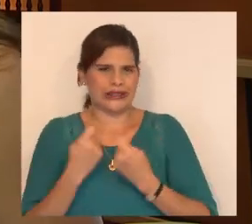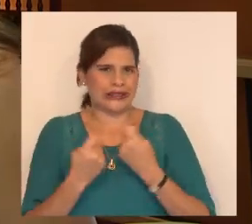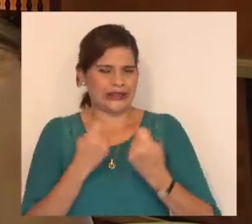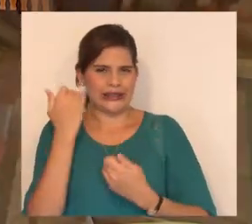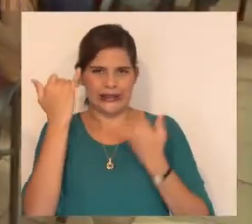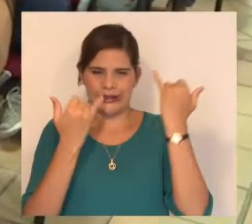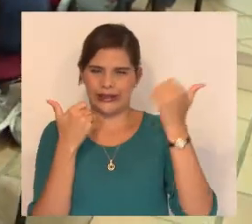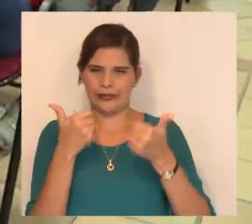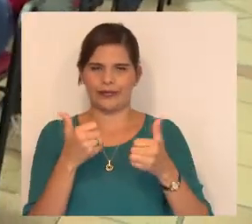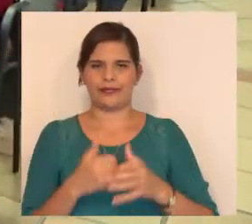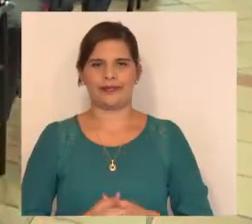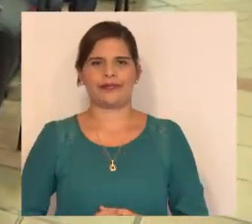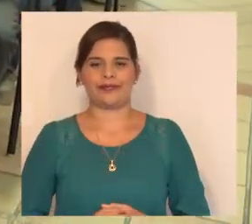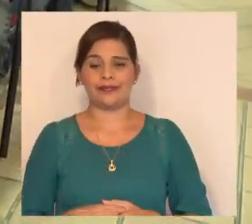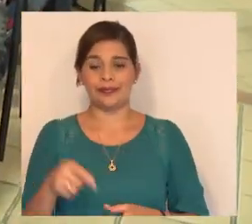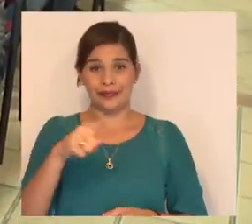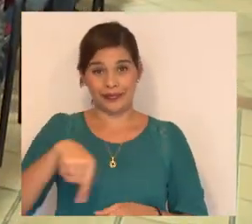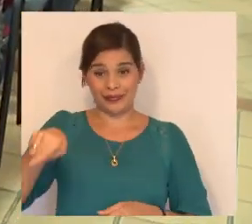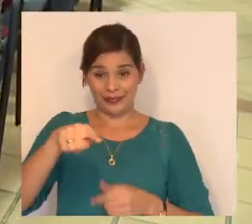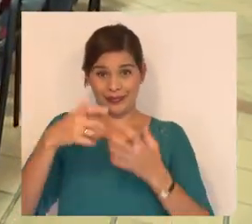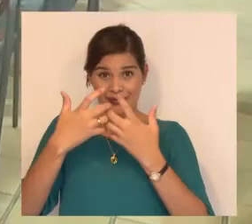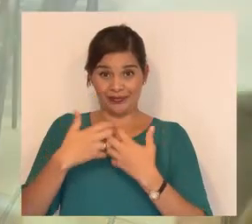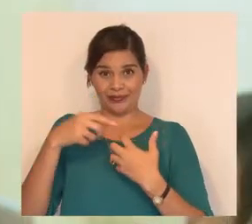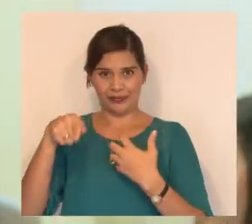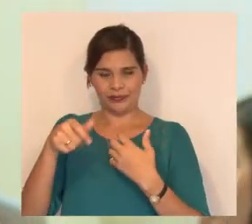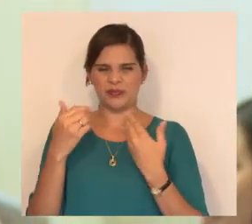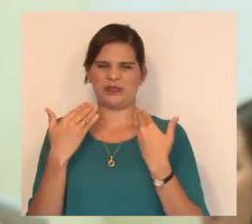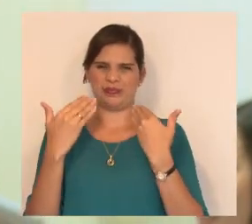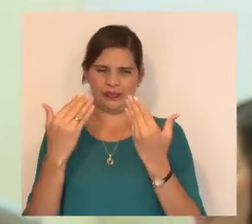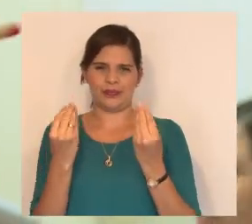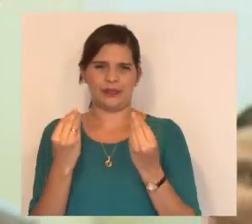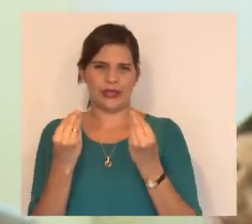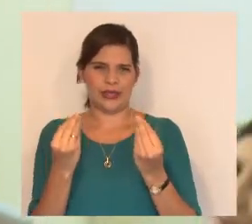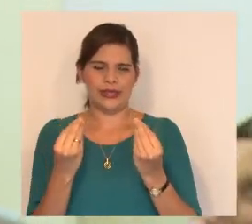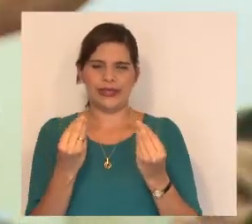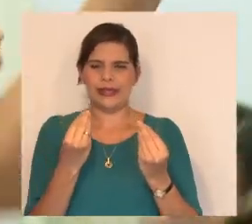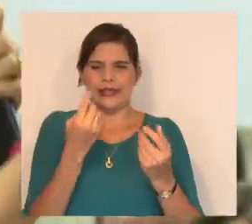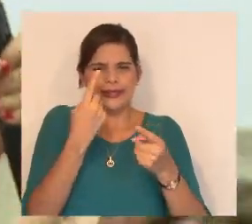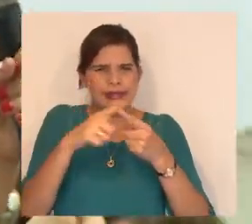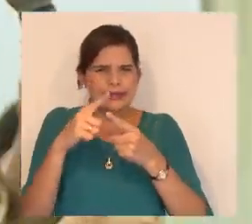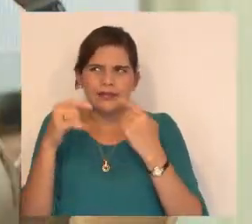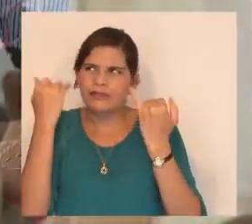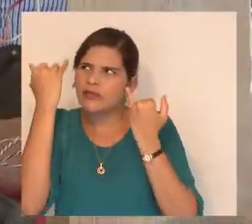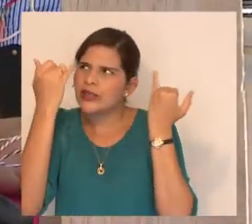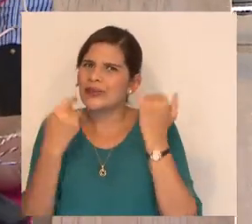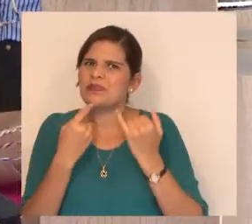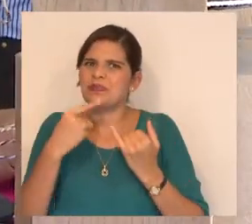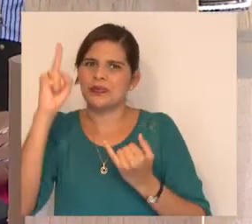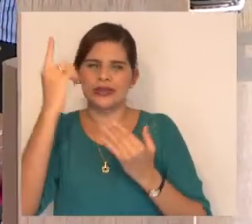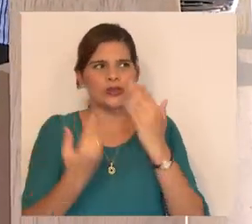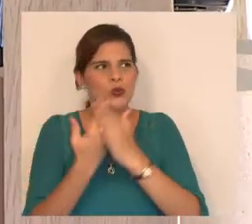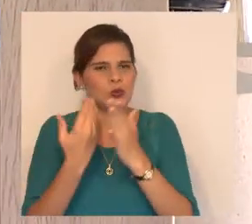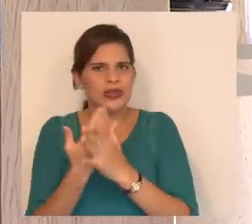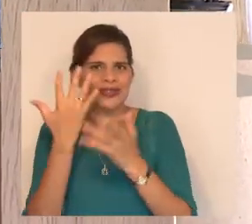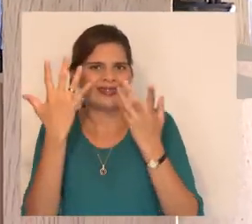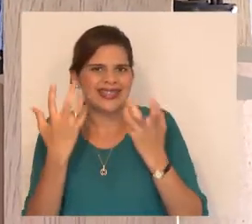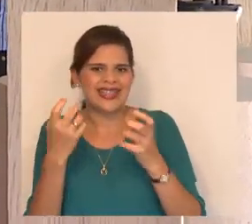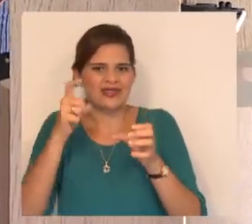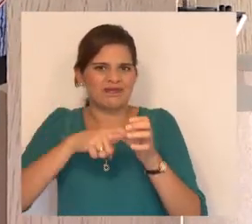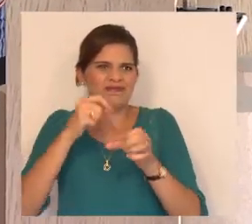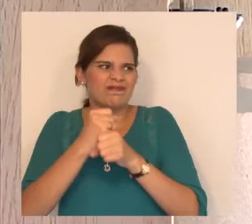e impulsar nuevos emprendedores. La iniciativa Ventures, según sus organizadores, se ha consolidado como la plataforma para